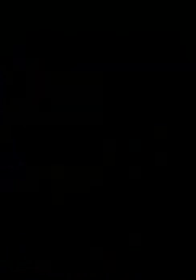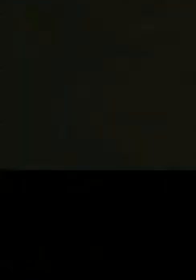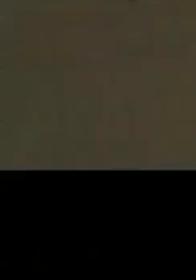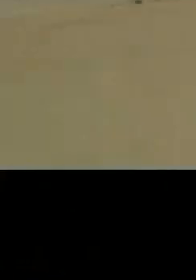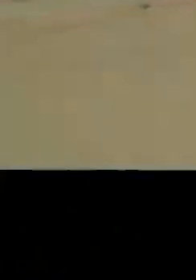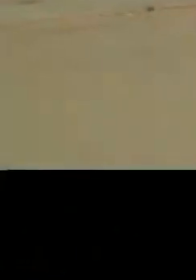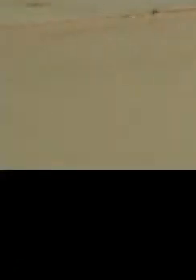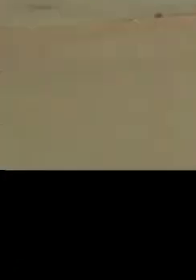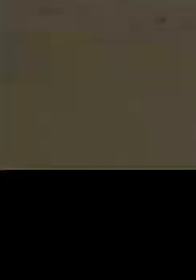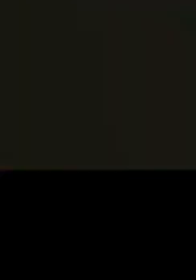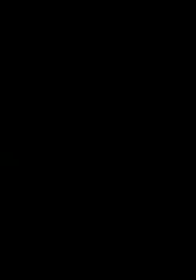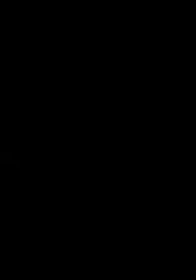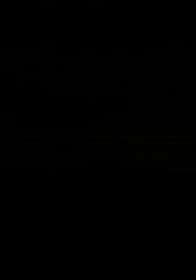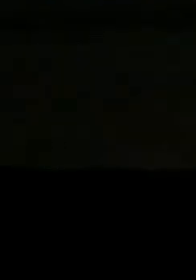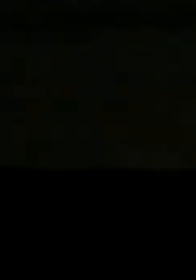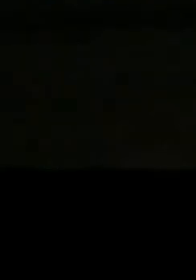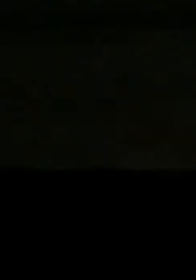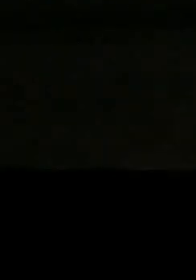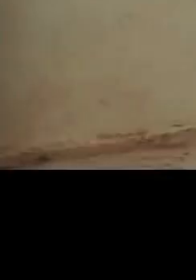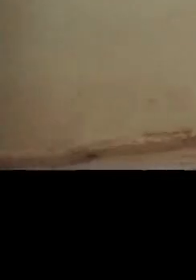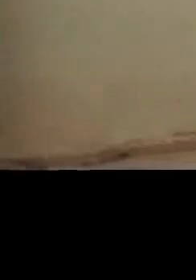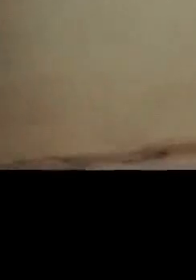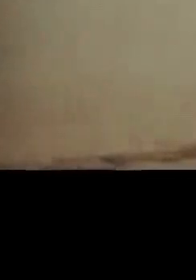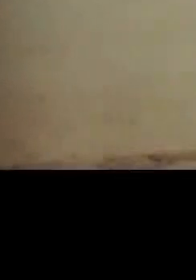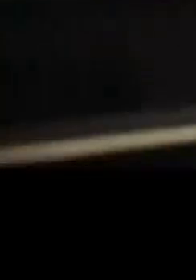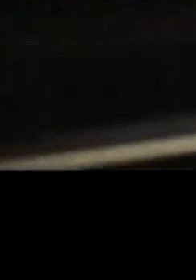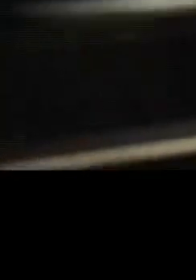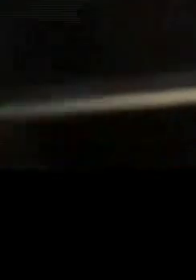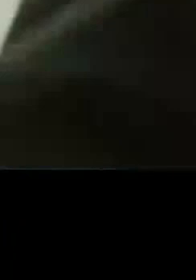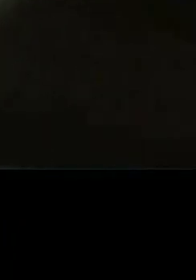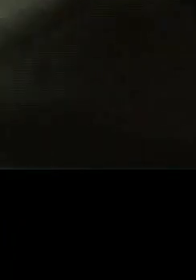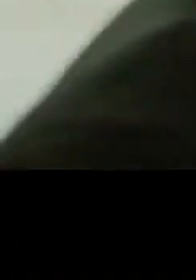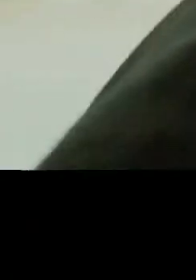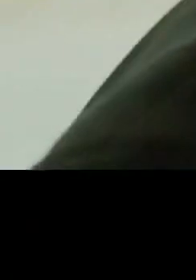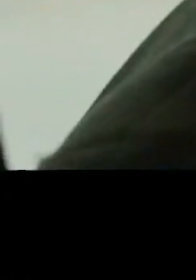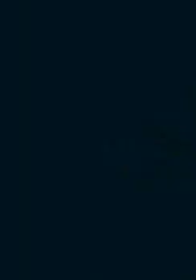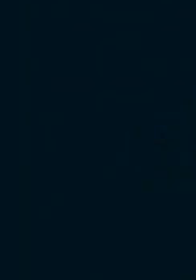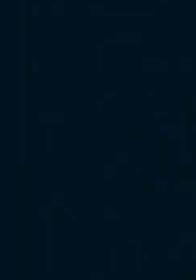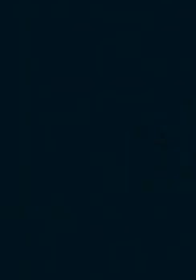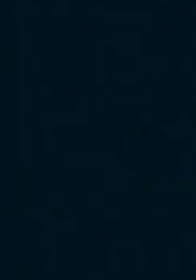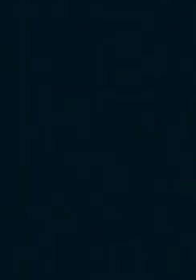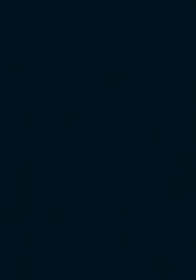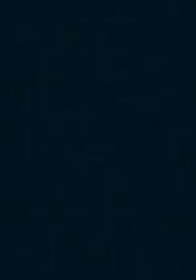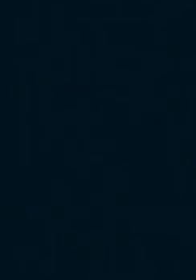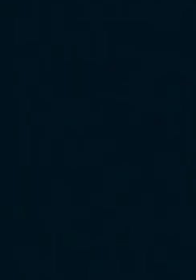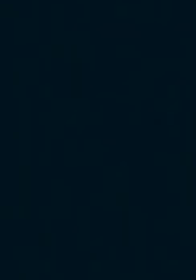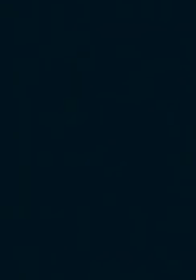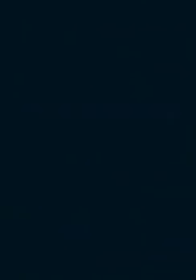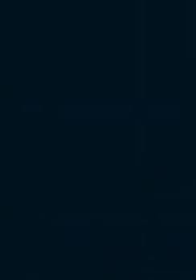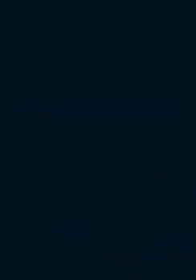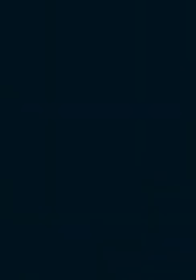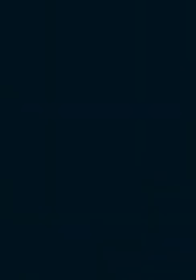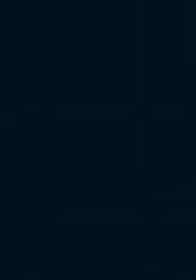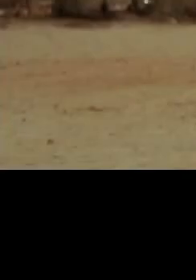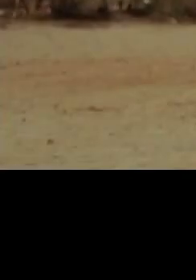Ha venido un amigo del alcalde, un agricultor rico de hecho de la Mancha. ¿Y el que ha venido aquí? Está buscando esposa. Hoy ha venido